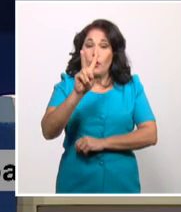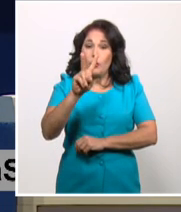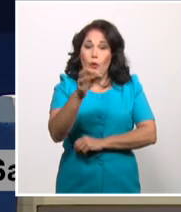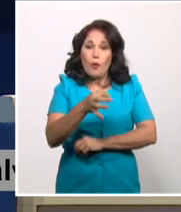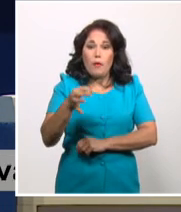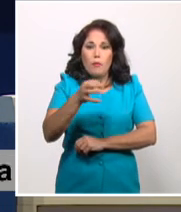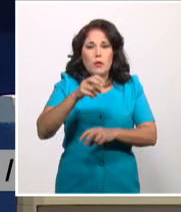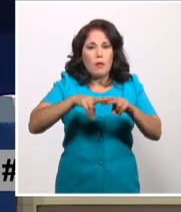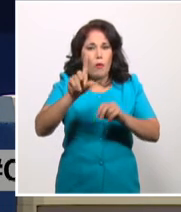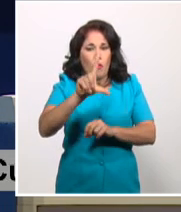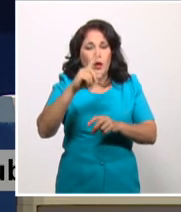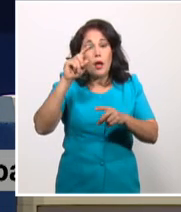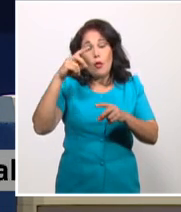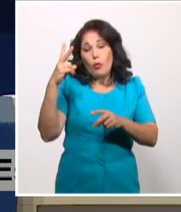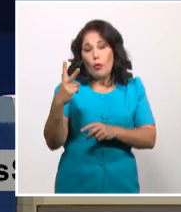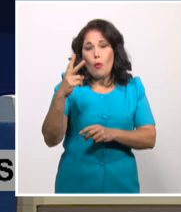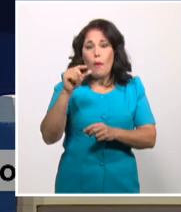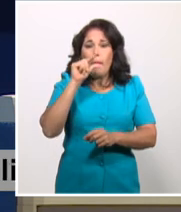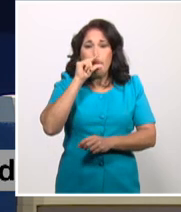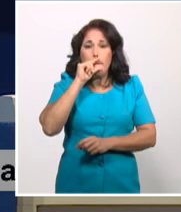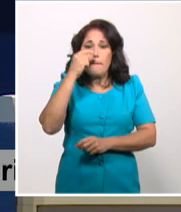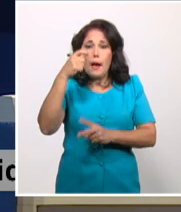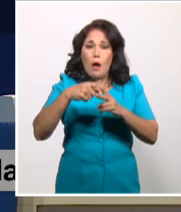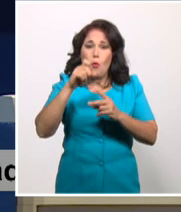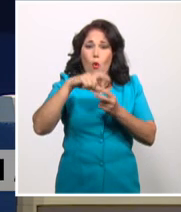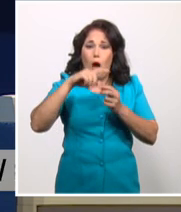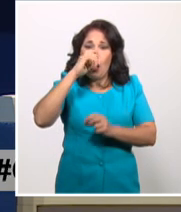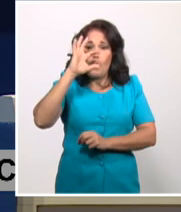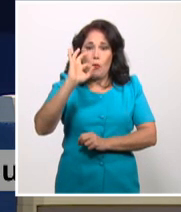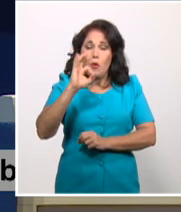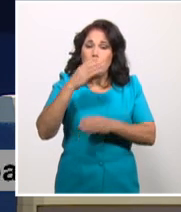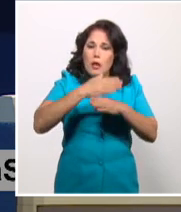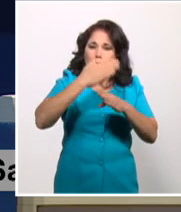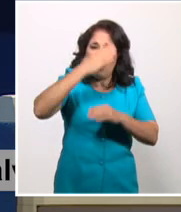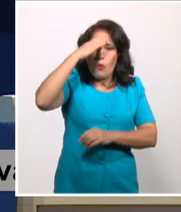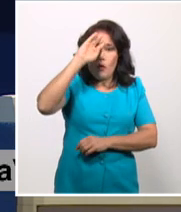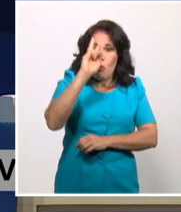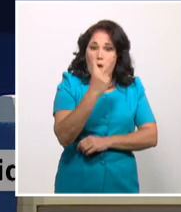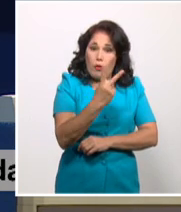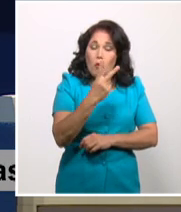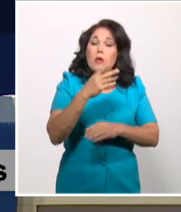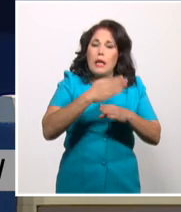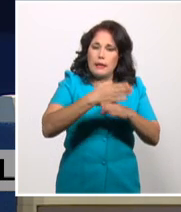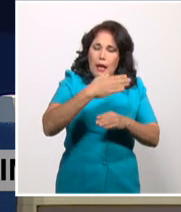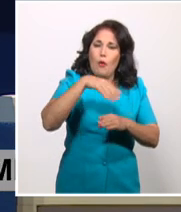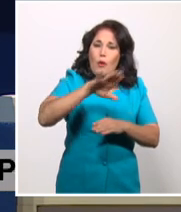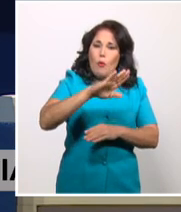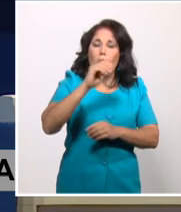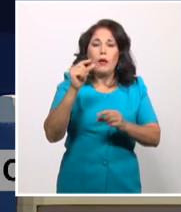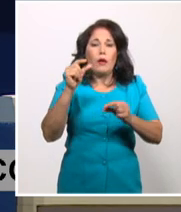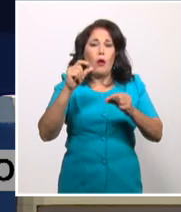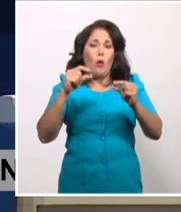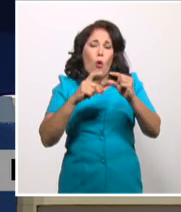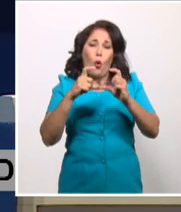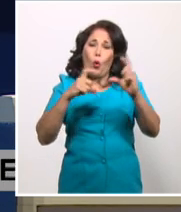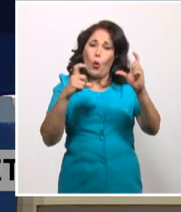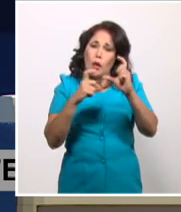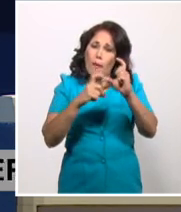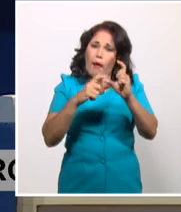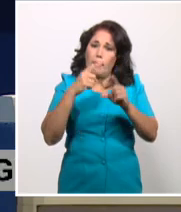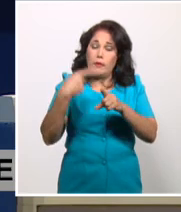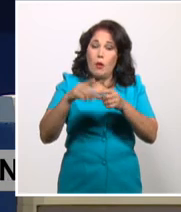municipio Holguín y 2 de Báguanos. En Santiago de Cuba son 2, 1 de Santiago y 1 de Contramaestre. En